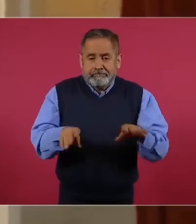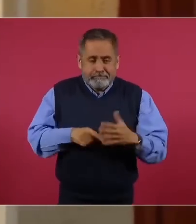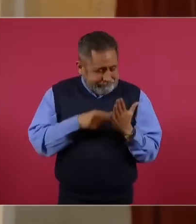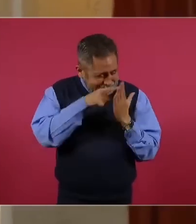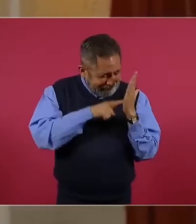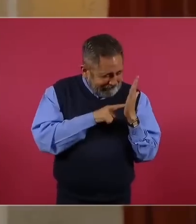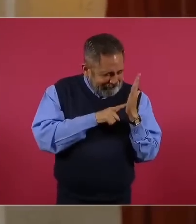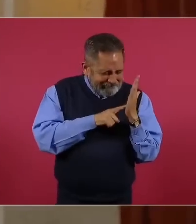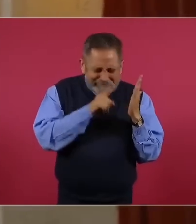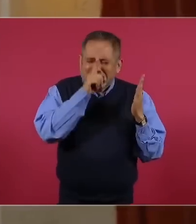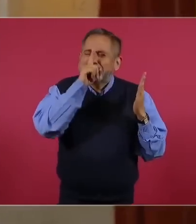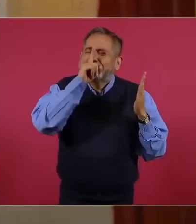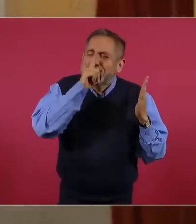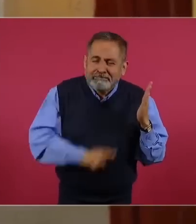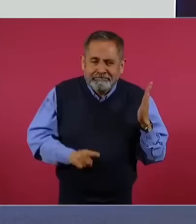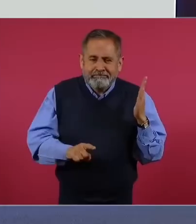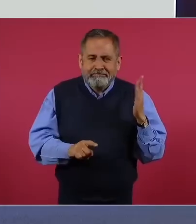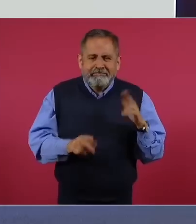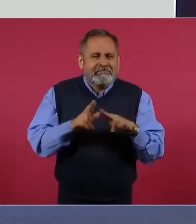cierto,